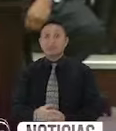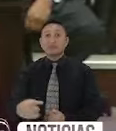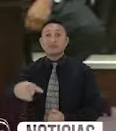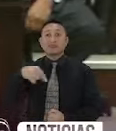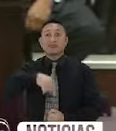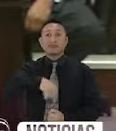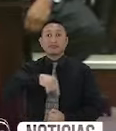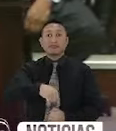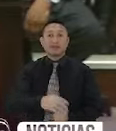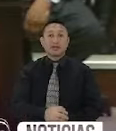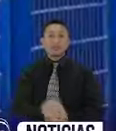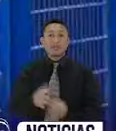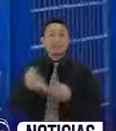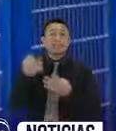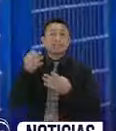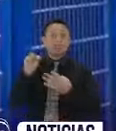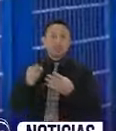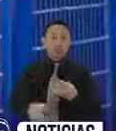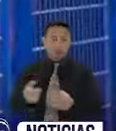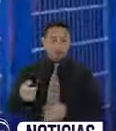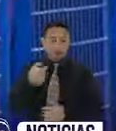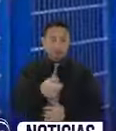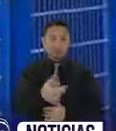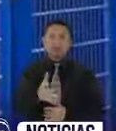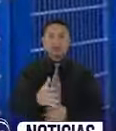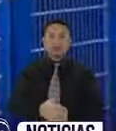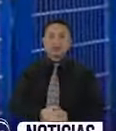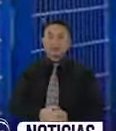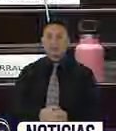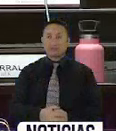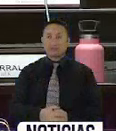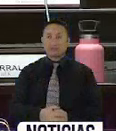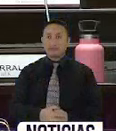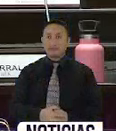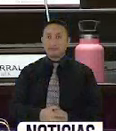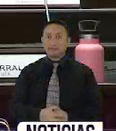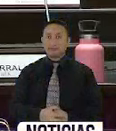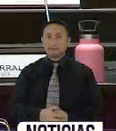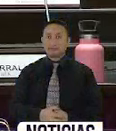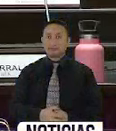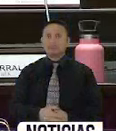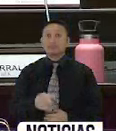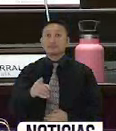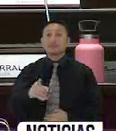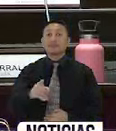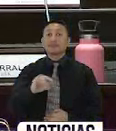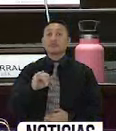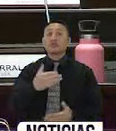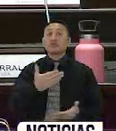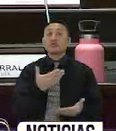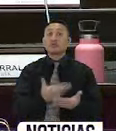el presupuesto asignado a la institución. No se ha justificado, señores legisladores,